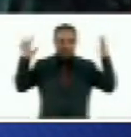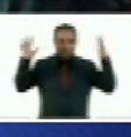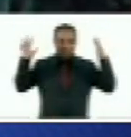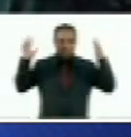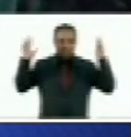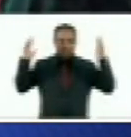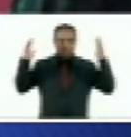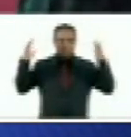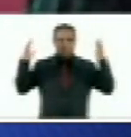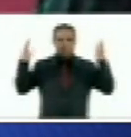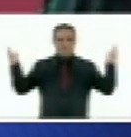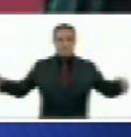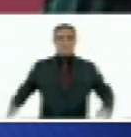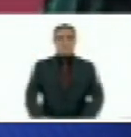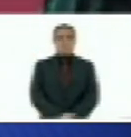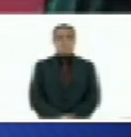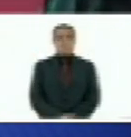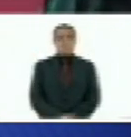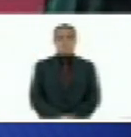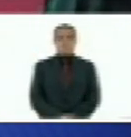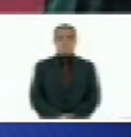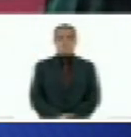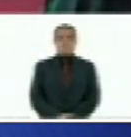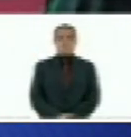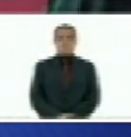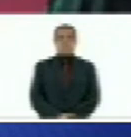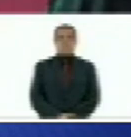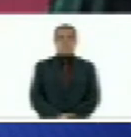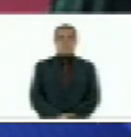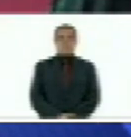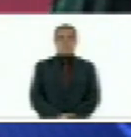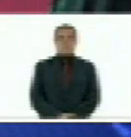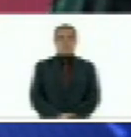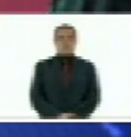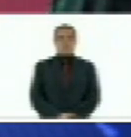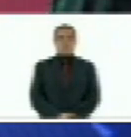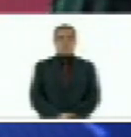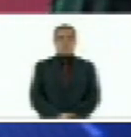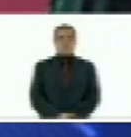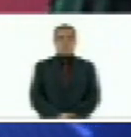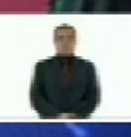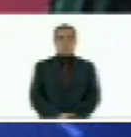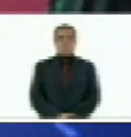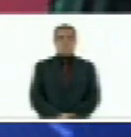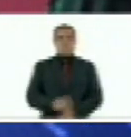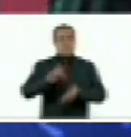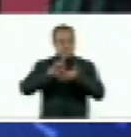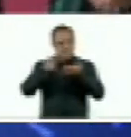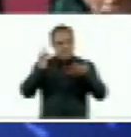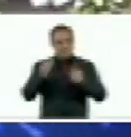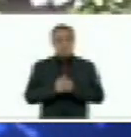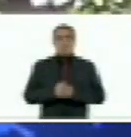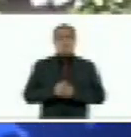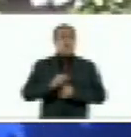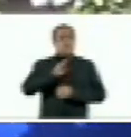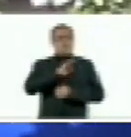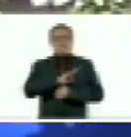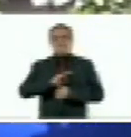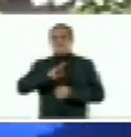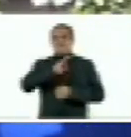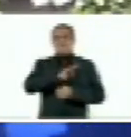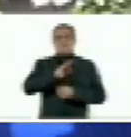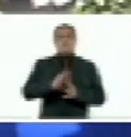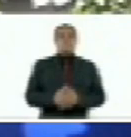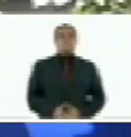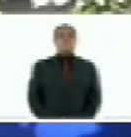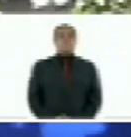siervos de la nación o servidores de la nación lo van a utilizar electoralmente para las dos elecciones la del Estado de México